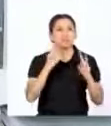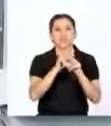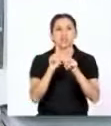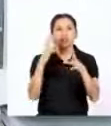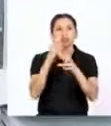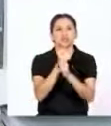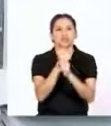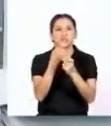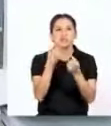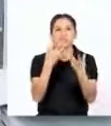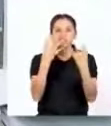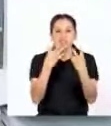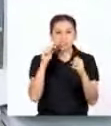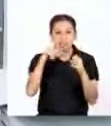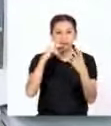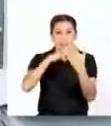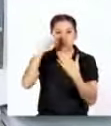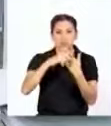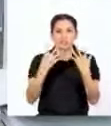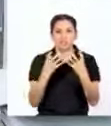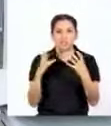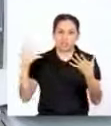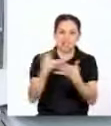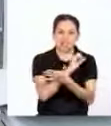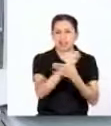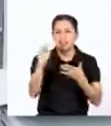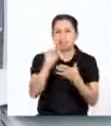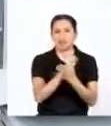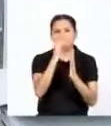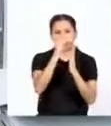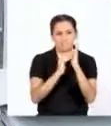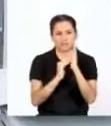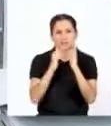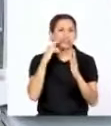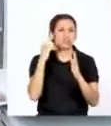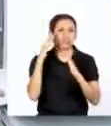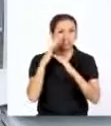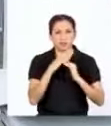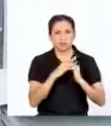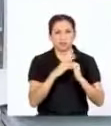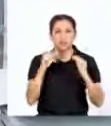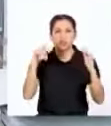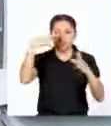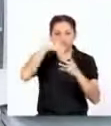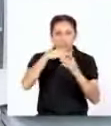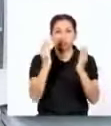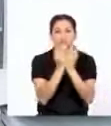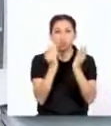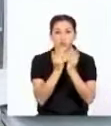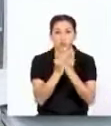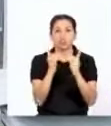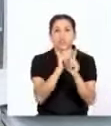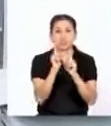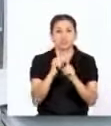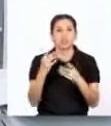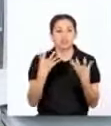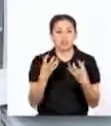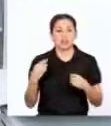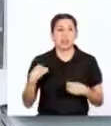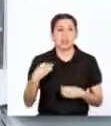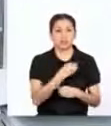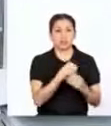por finalidad contribuir a la erradicación de la discriminación en nuestros centros educativos, por lo que esperamos que la comunidad educativa